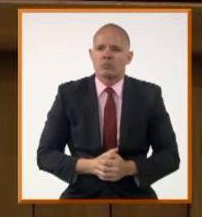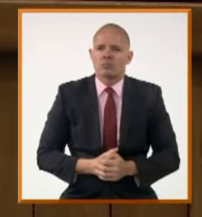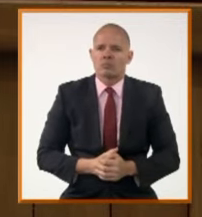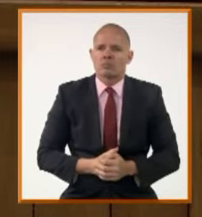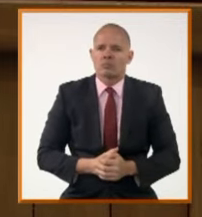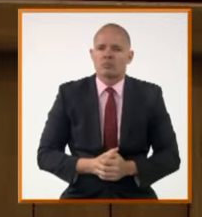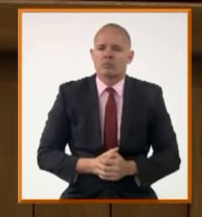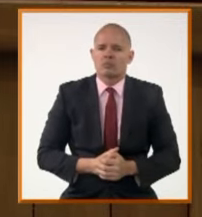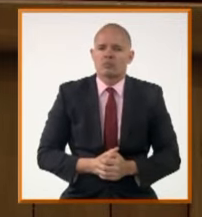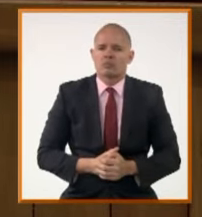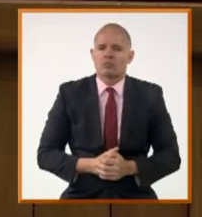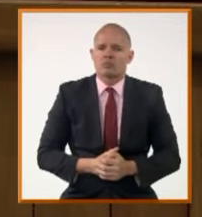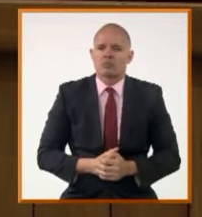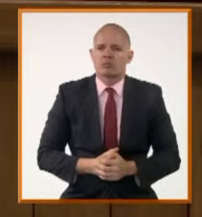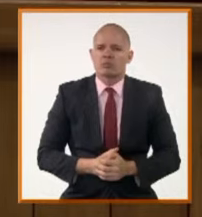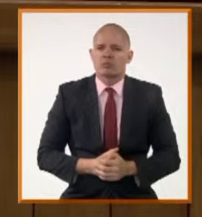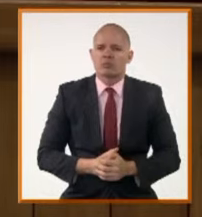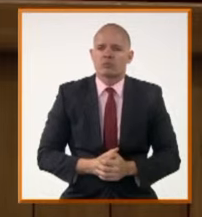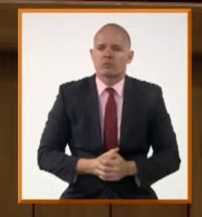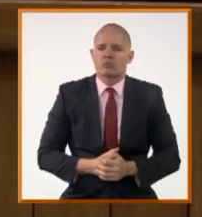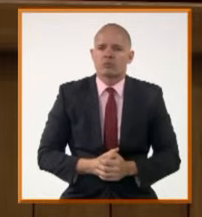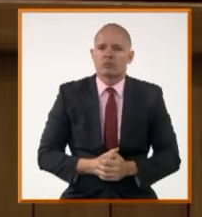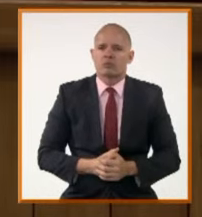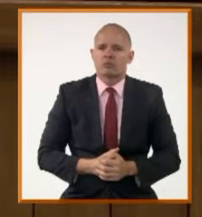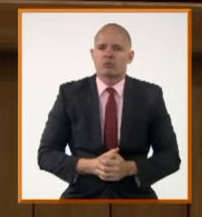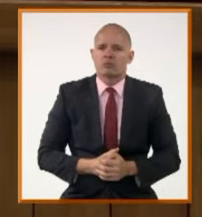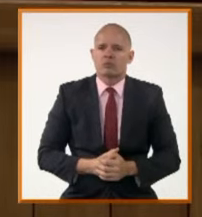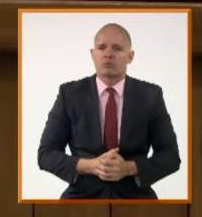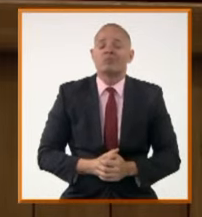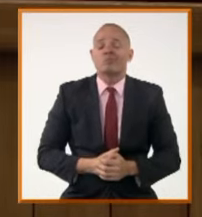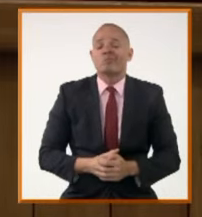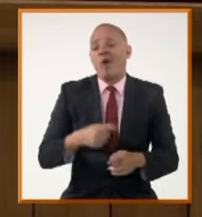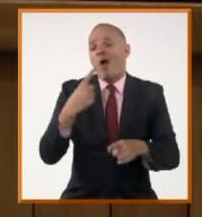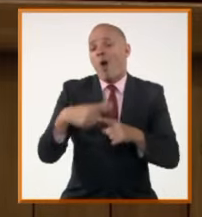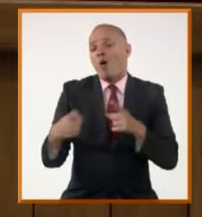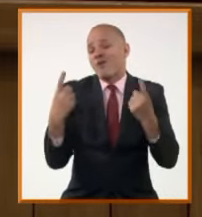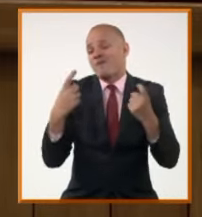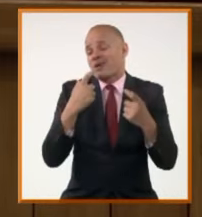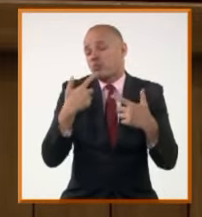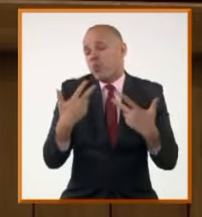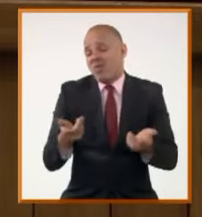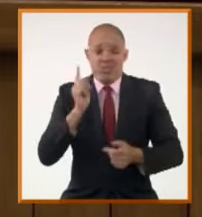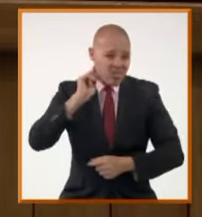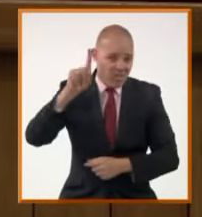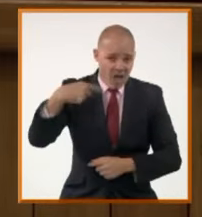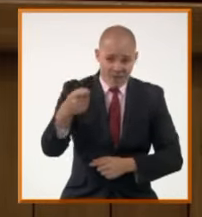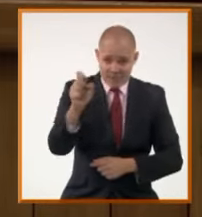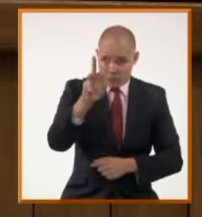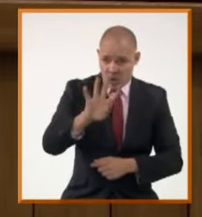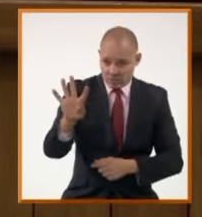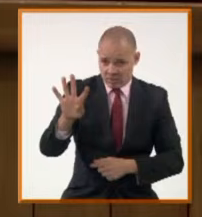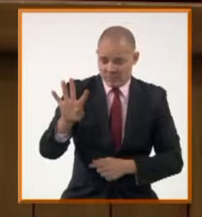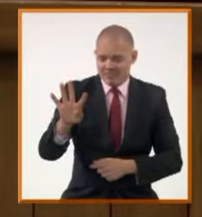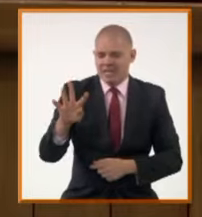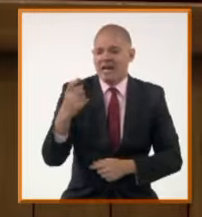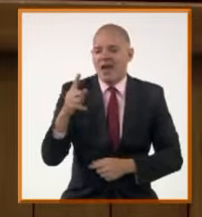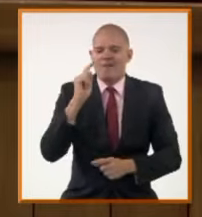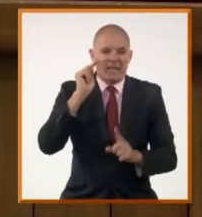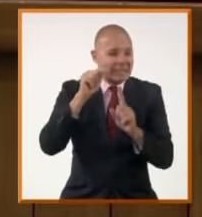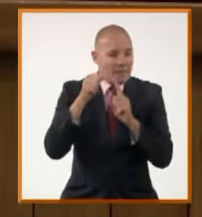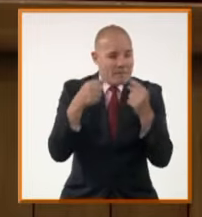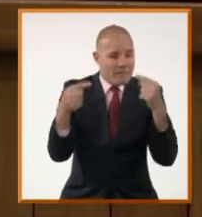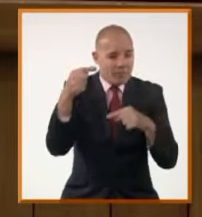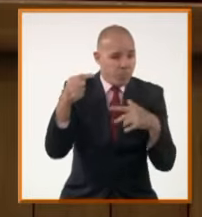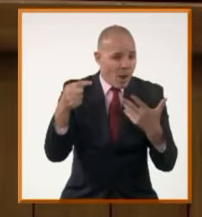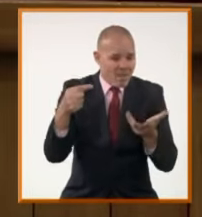incentivar la producción nacional. Esto es una tarea de primer orden en el 2024, a partir de las potencialidades, y es